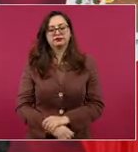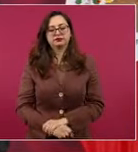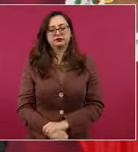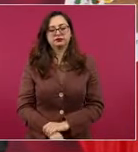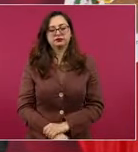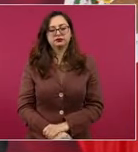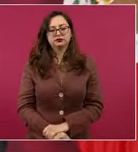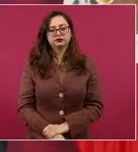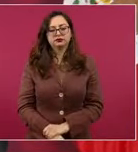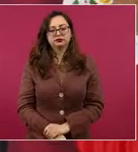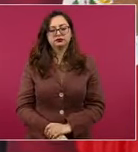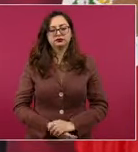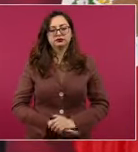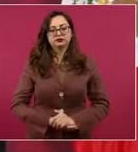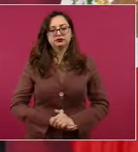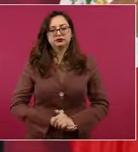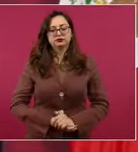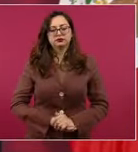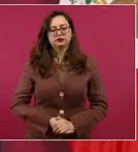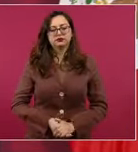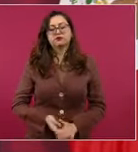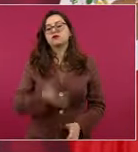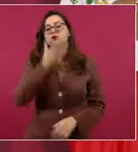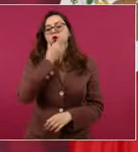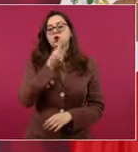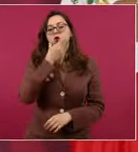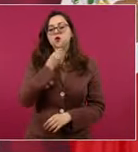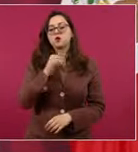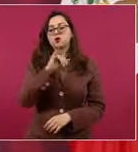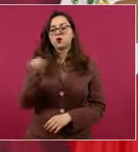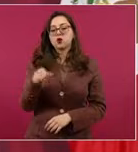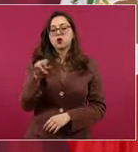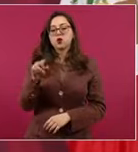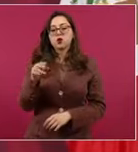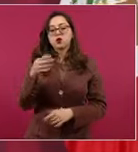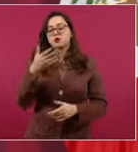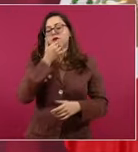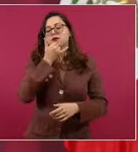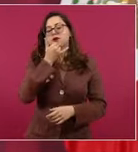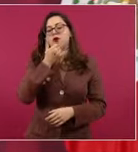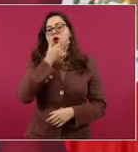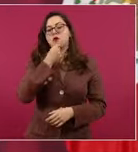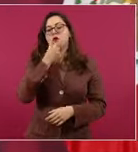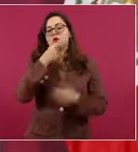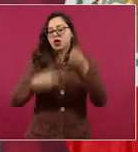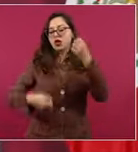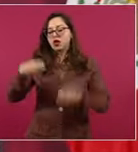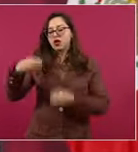juez Fierro, ese sí lo menciono porque no tiene que ver con asuntos